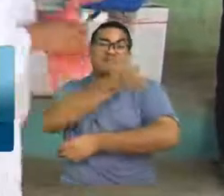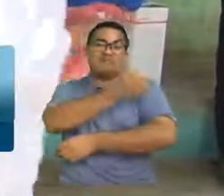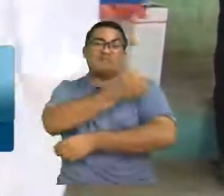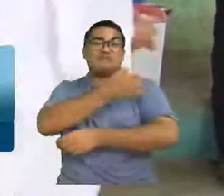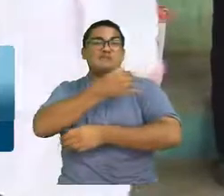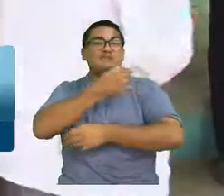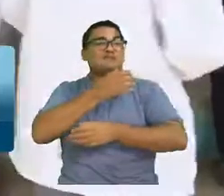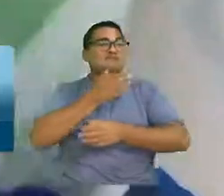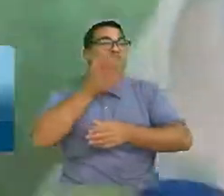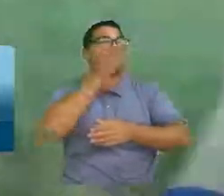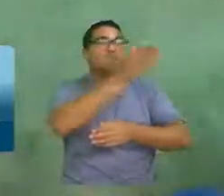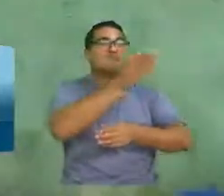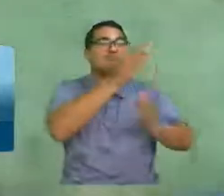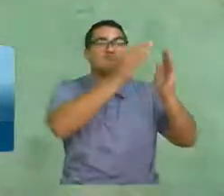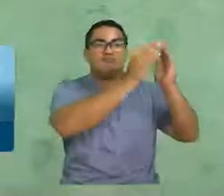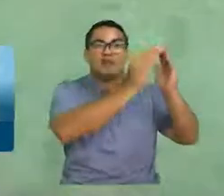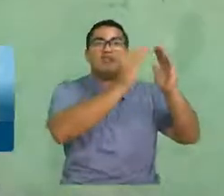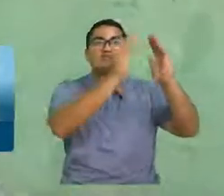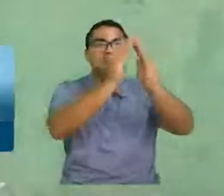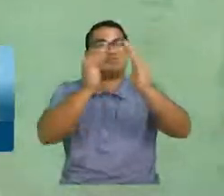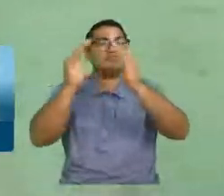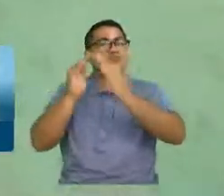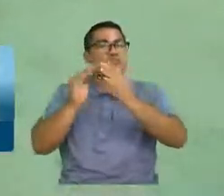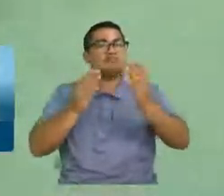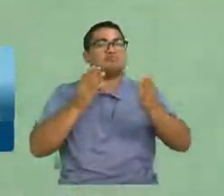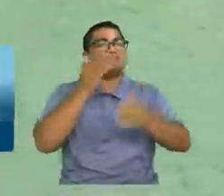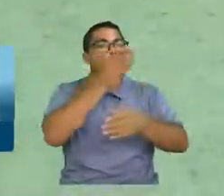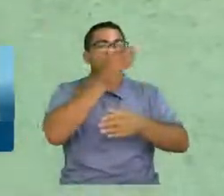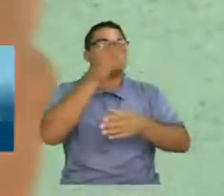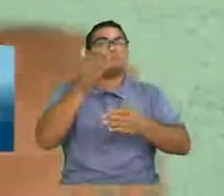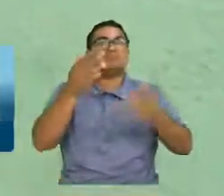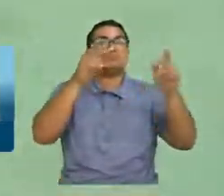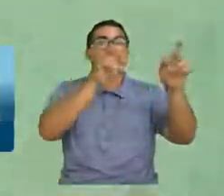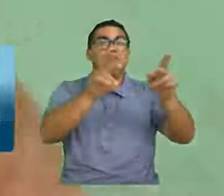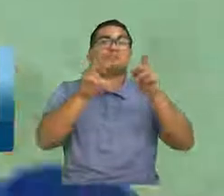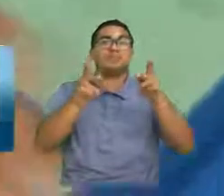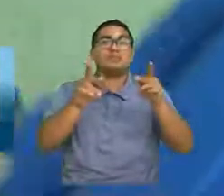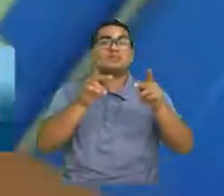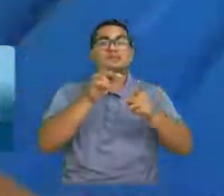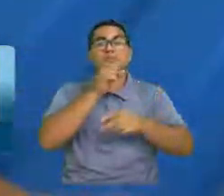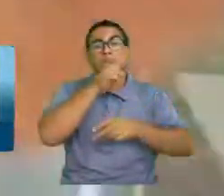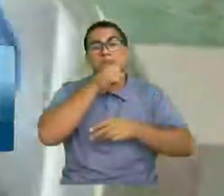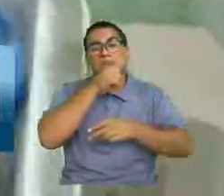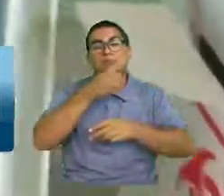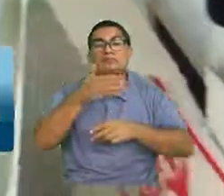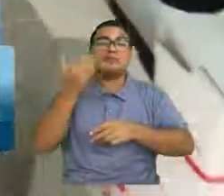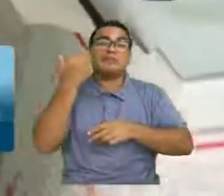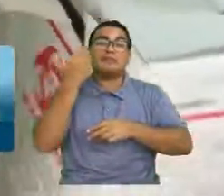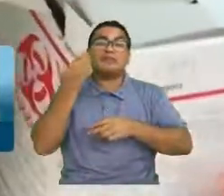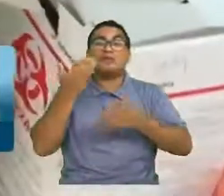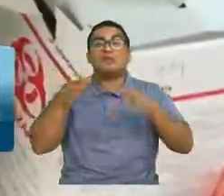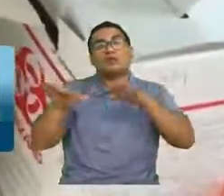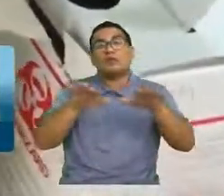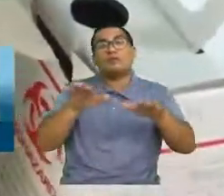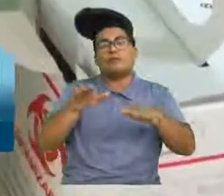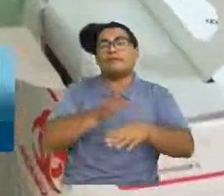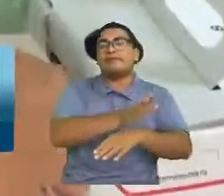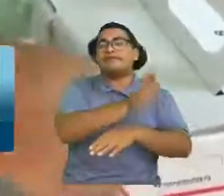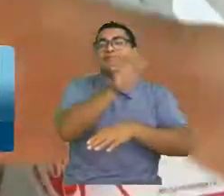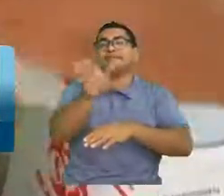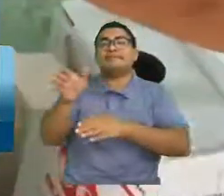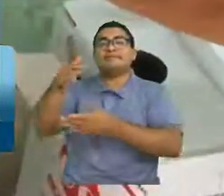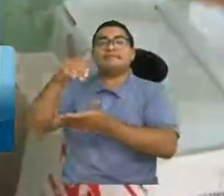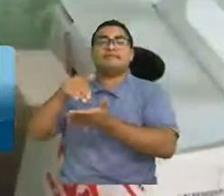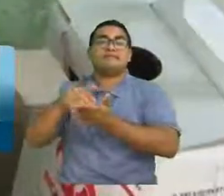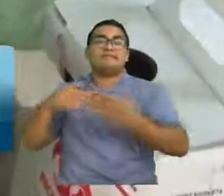y se fueron casa a casa también para aquellas personas que por cierta X o Y razón no pueden ir al centro de